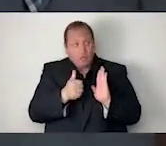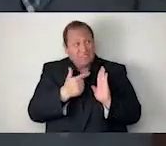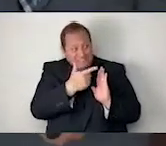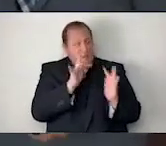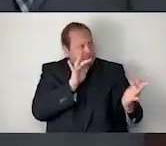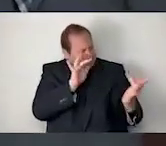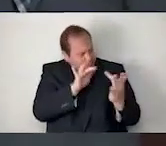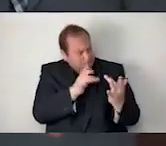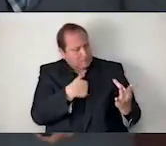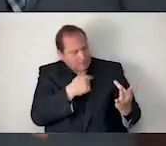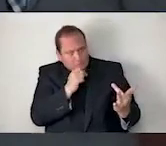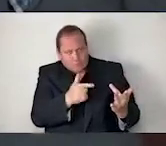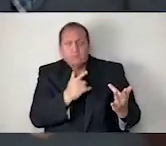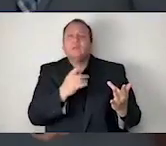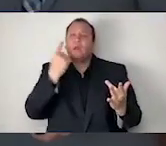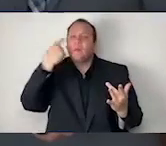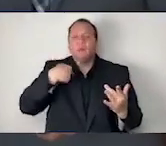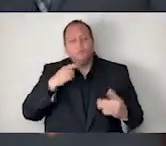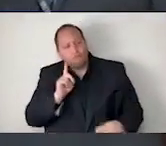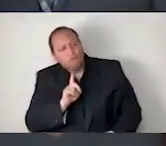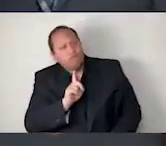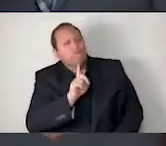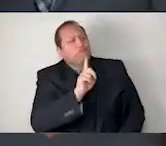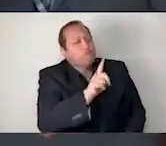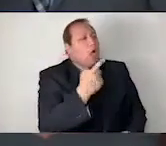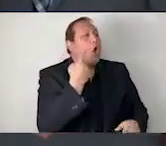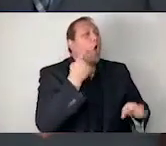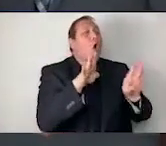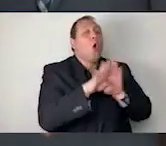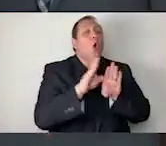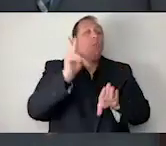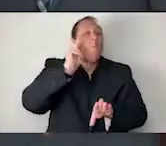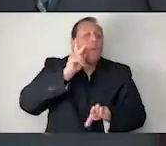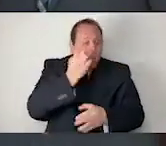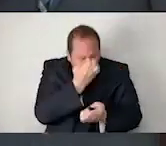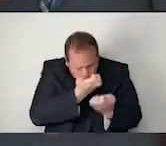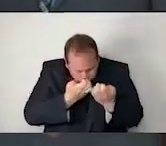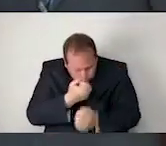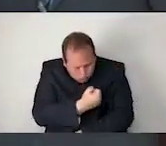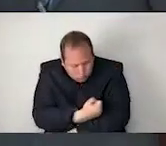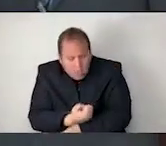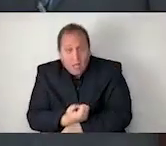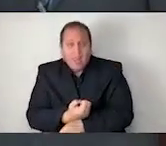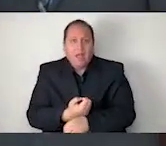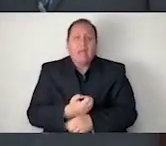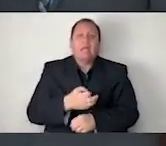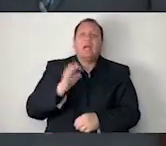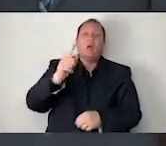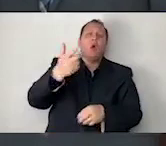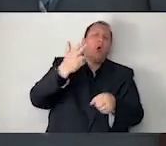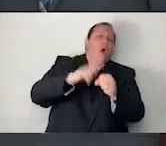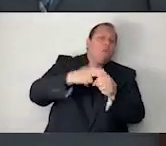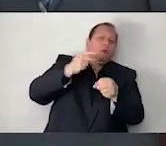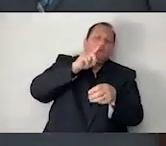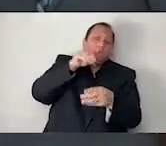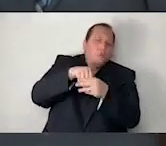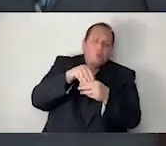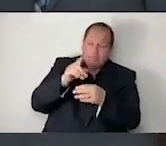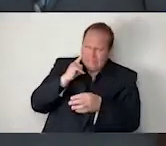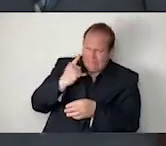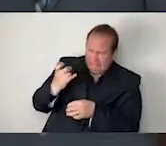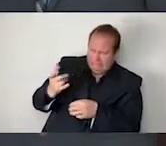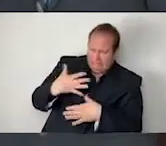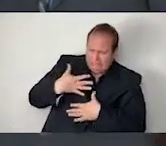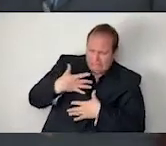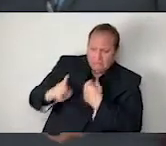en medio privado que tienen neumonía atípica y la otra muy importante va como es un diagnóstico transitorio va a quedar como covite